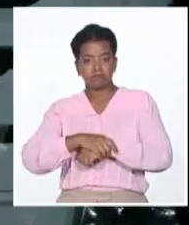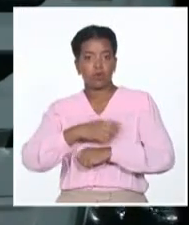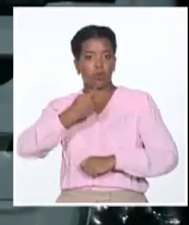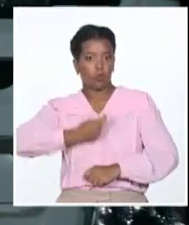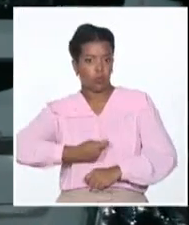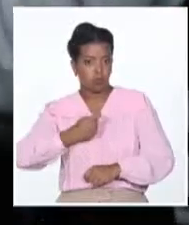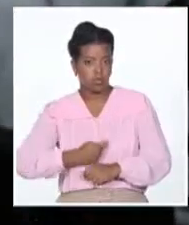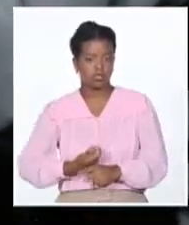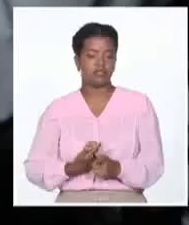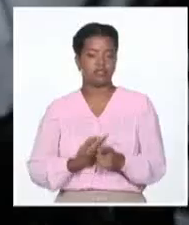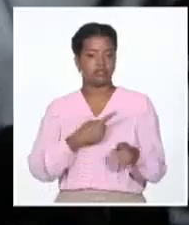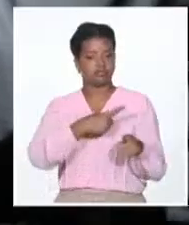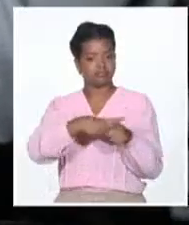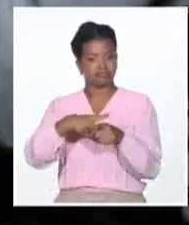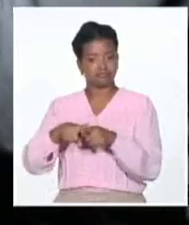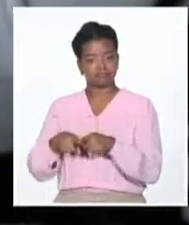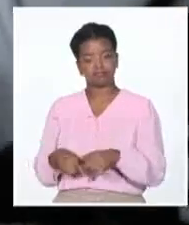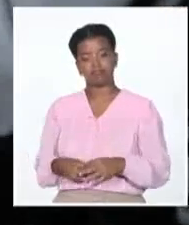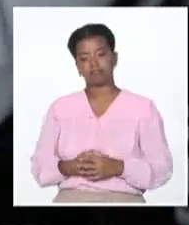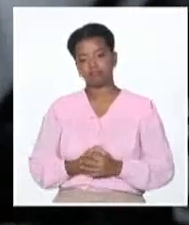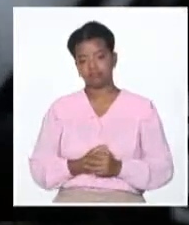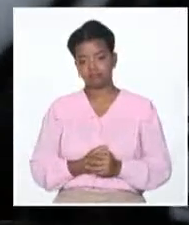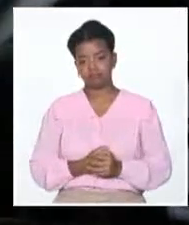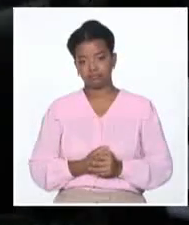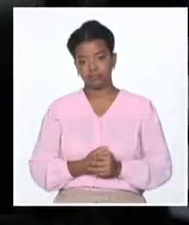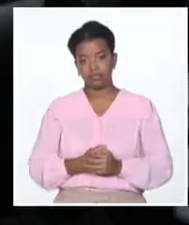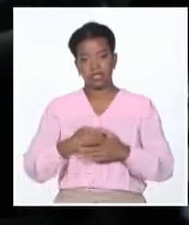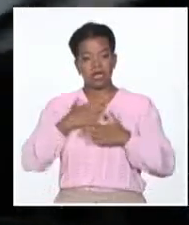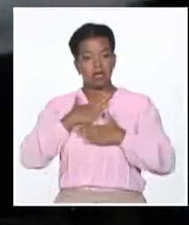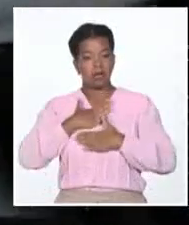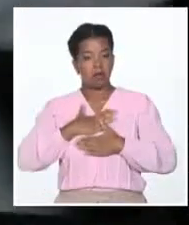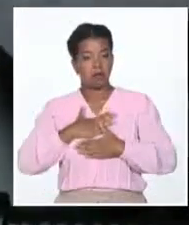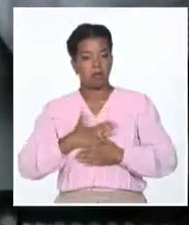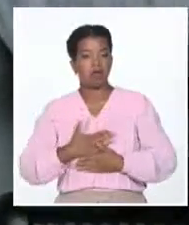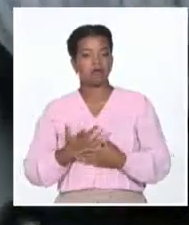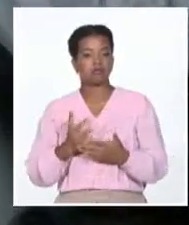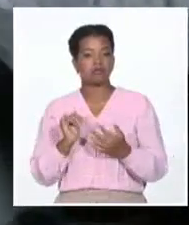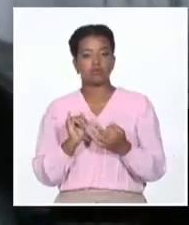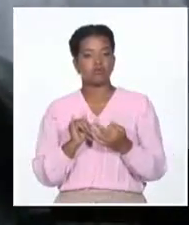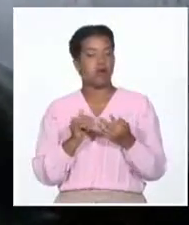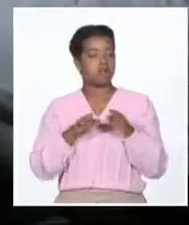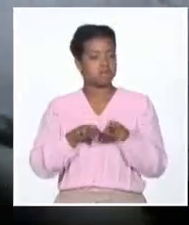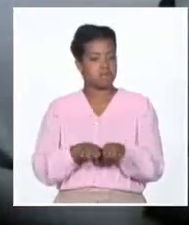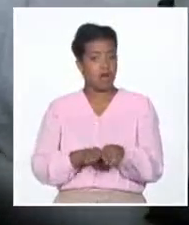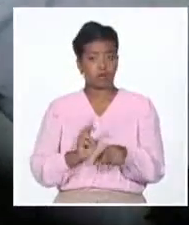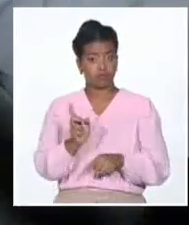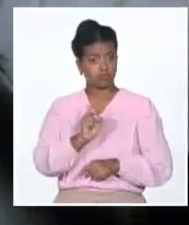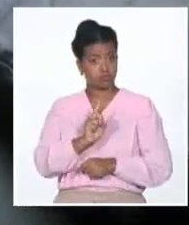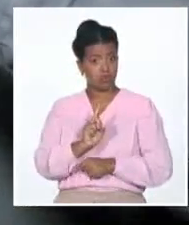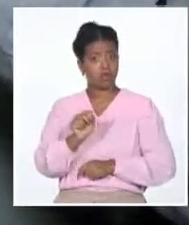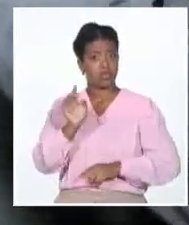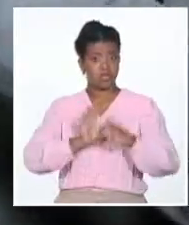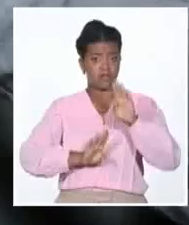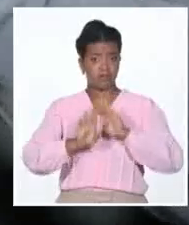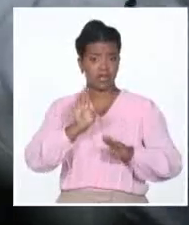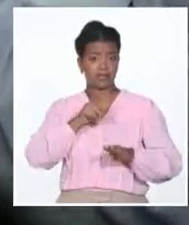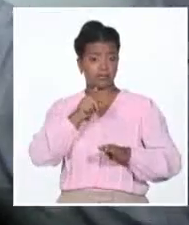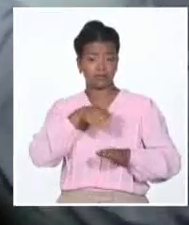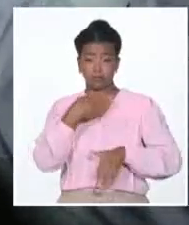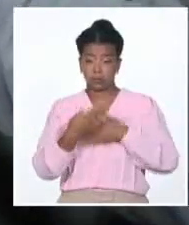gravedad y connotación. No hay pasividad ni impunidad. Los hechos violentos que han ocurrido y